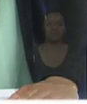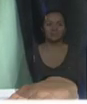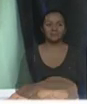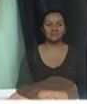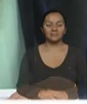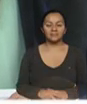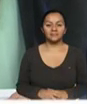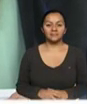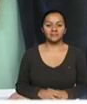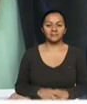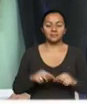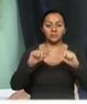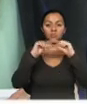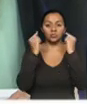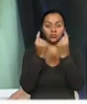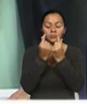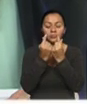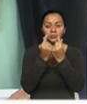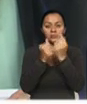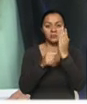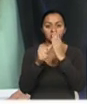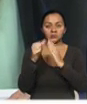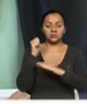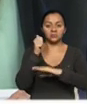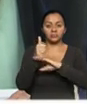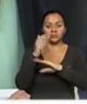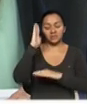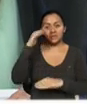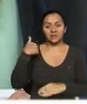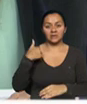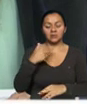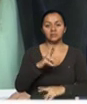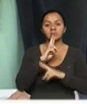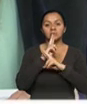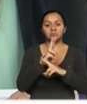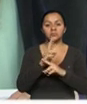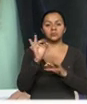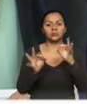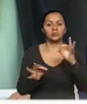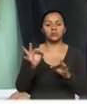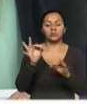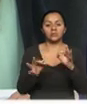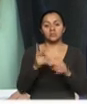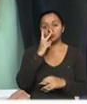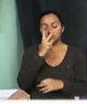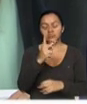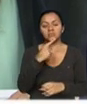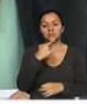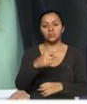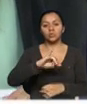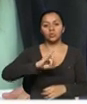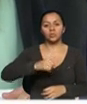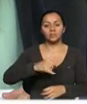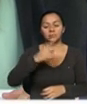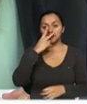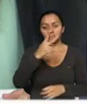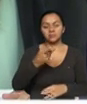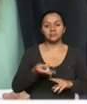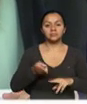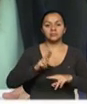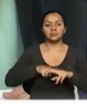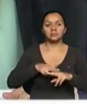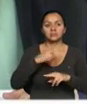El jefe de gabinete argentino, Marcos Peña, respondió a la Corte Suprema, quien frenó este jueves parcialmente el aumento